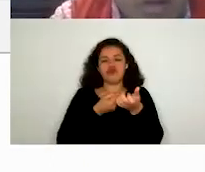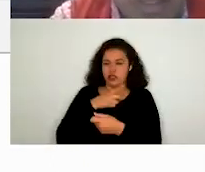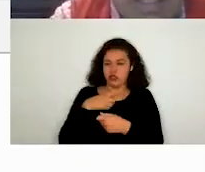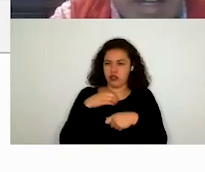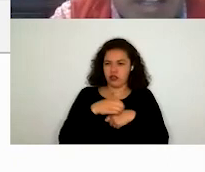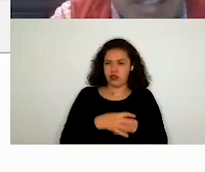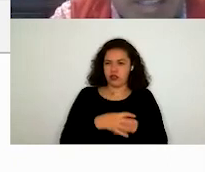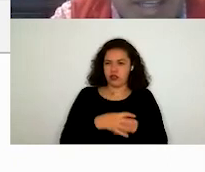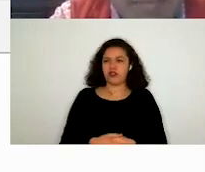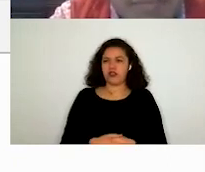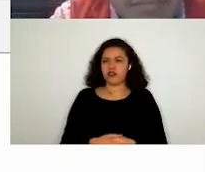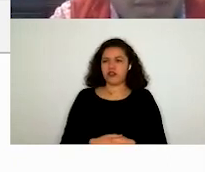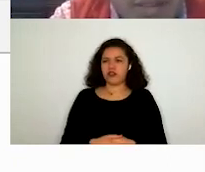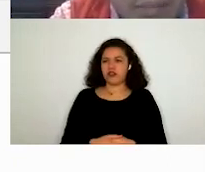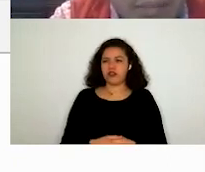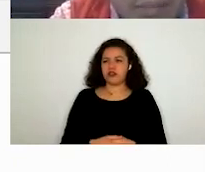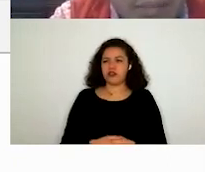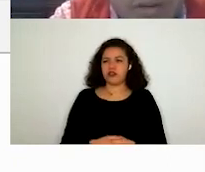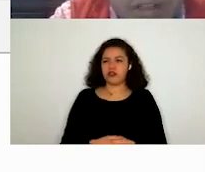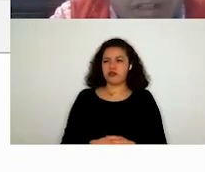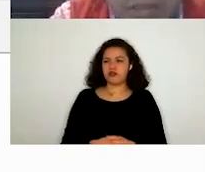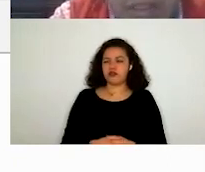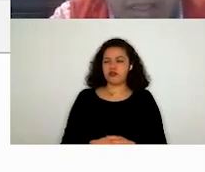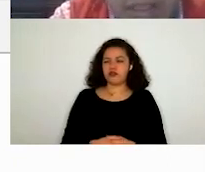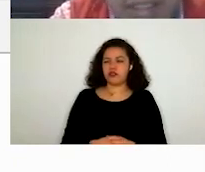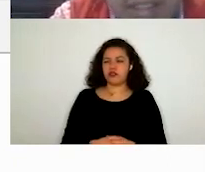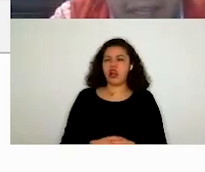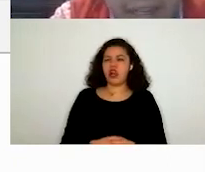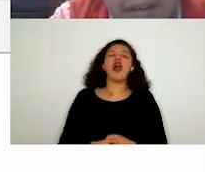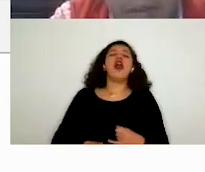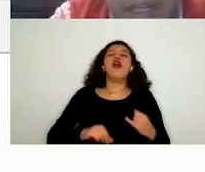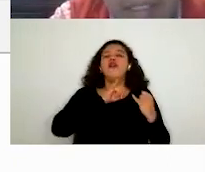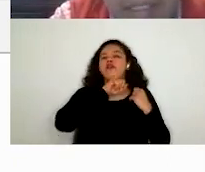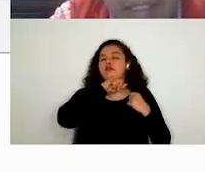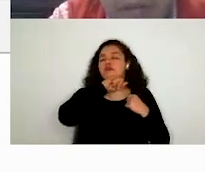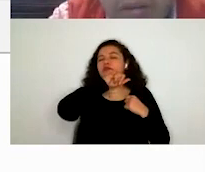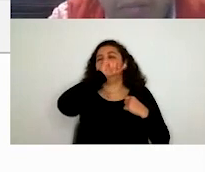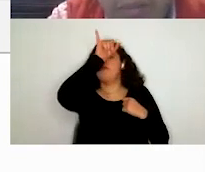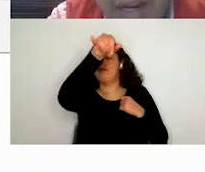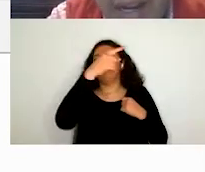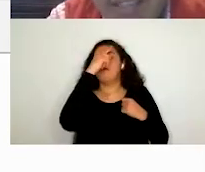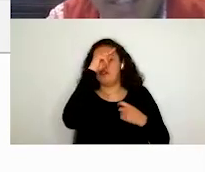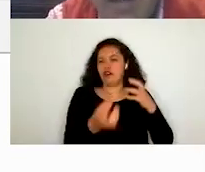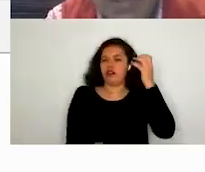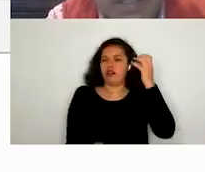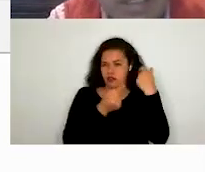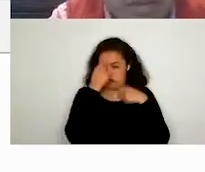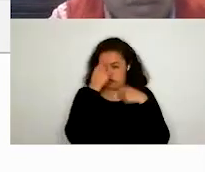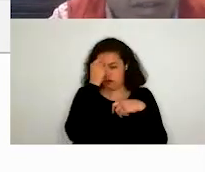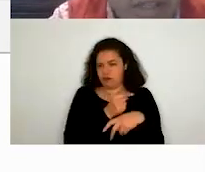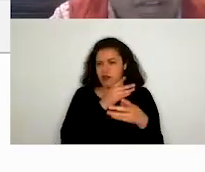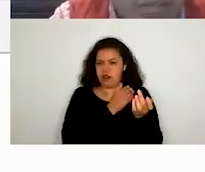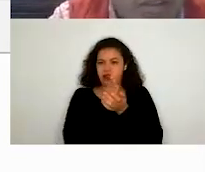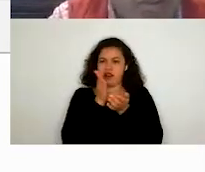Y no exceder la distancia máxima de recorrido que se indica por clase de fuego para acceder a cualquier